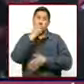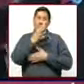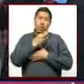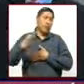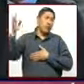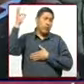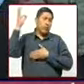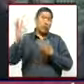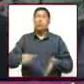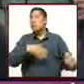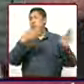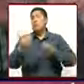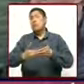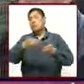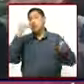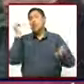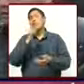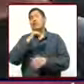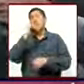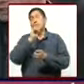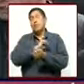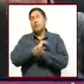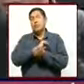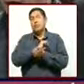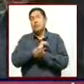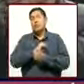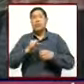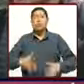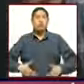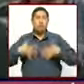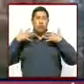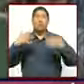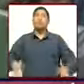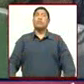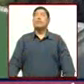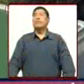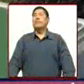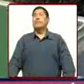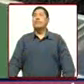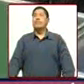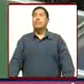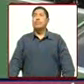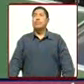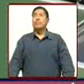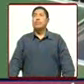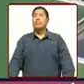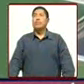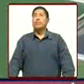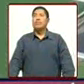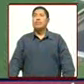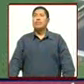nuevo juremos, morir antes que esclavos vivir.